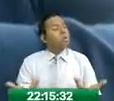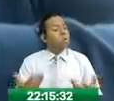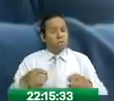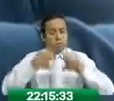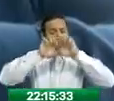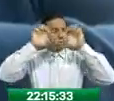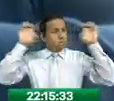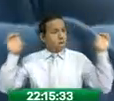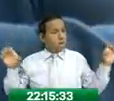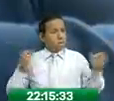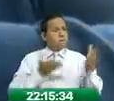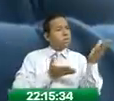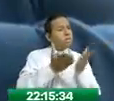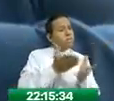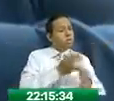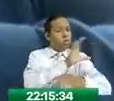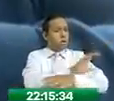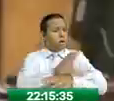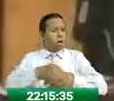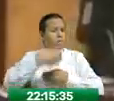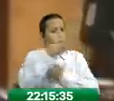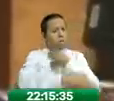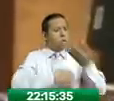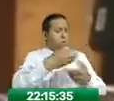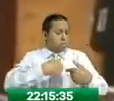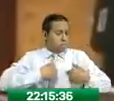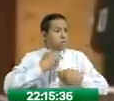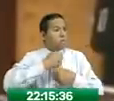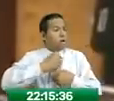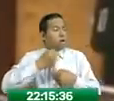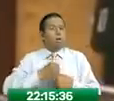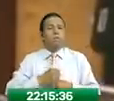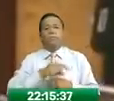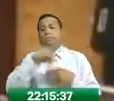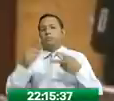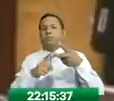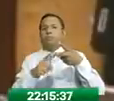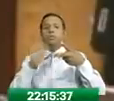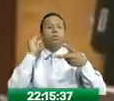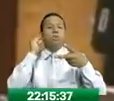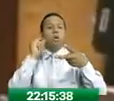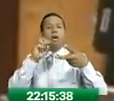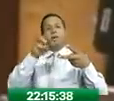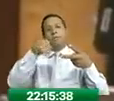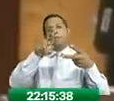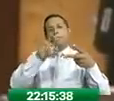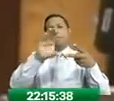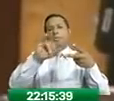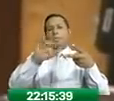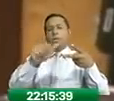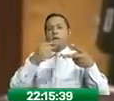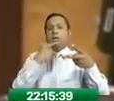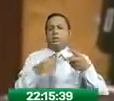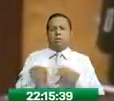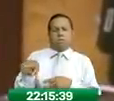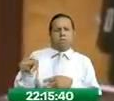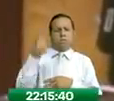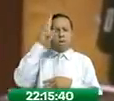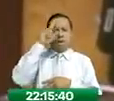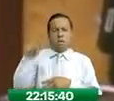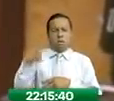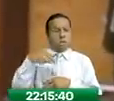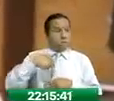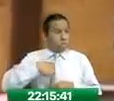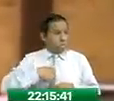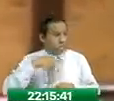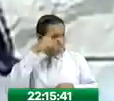de servicios agrícolas, es parte de las cosas que yo hago. La oficialista Marcia Reguin es otra de las legisladoras cuestionadas y también admitió que tiene